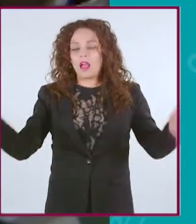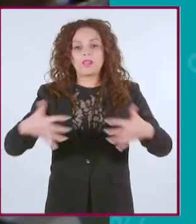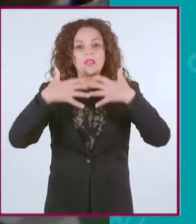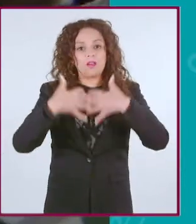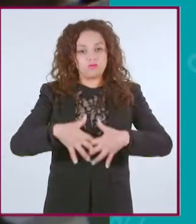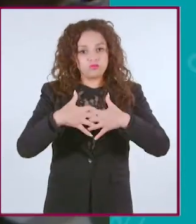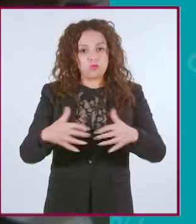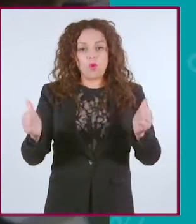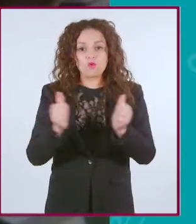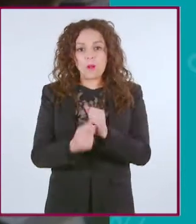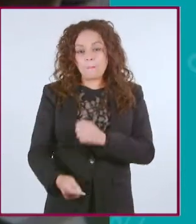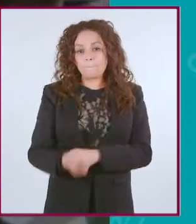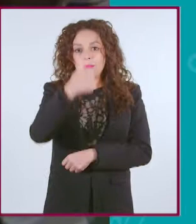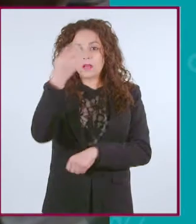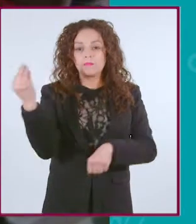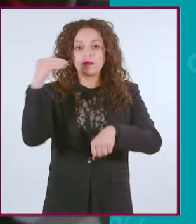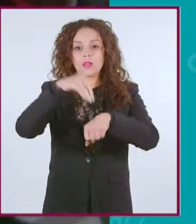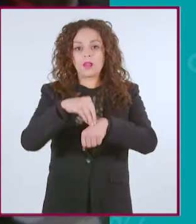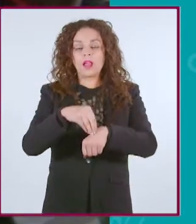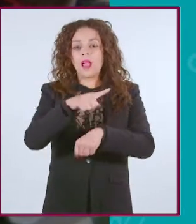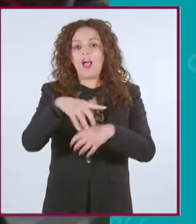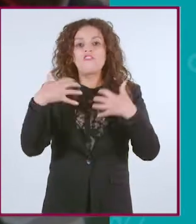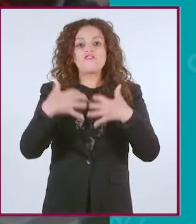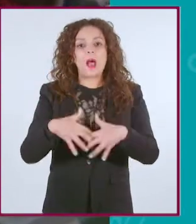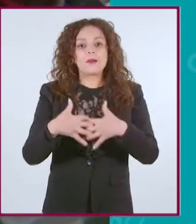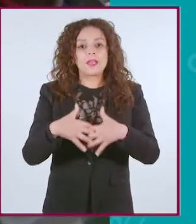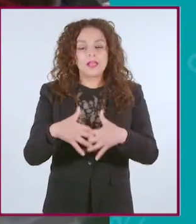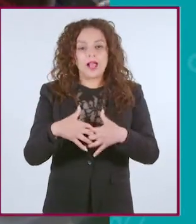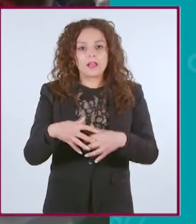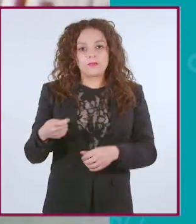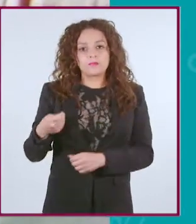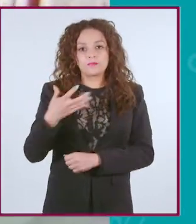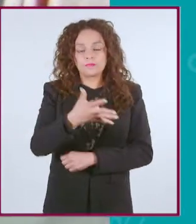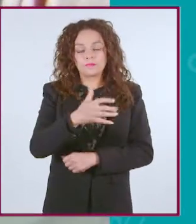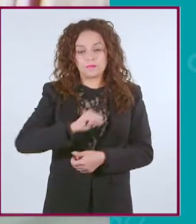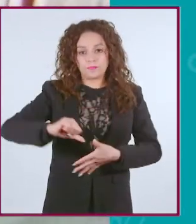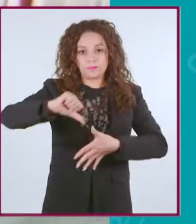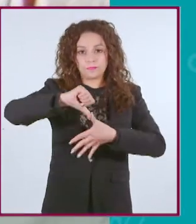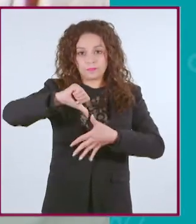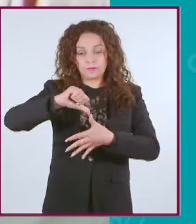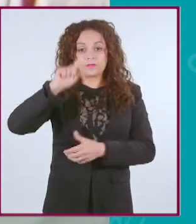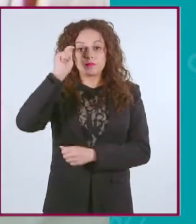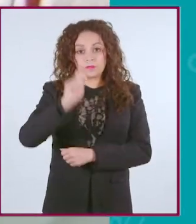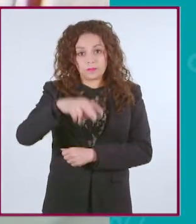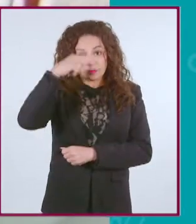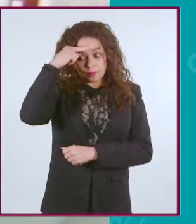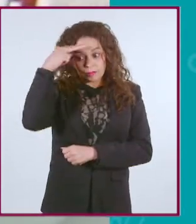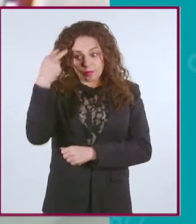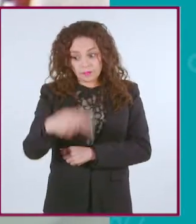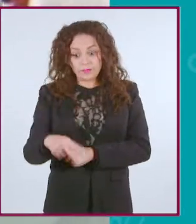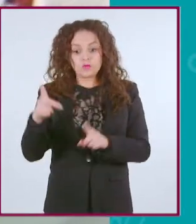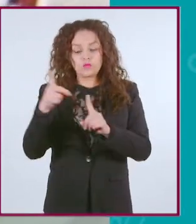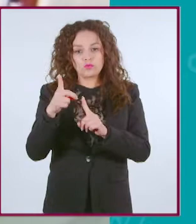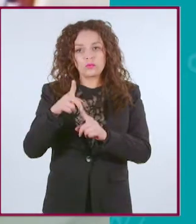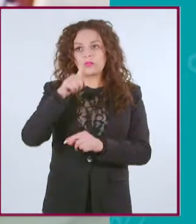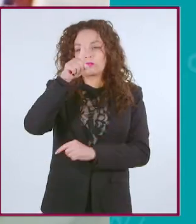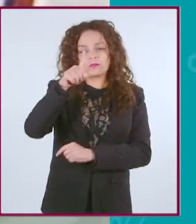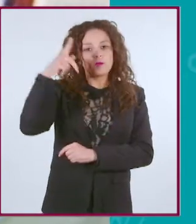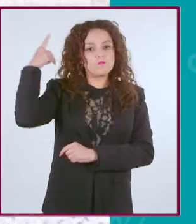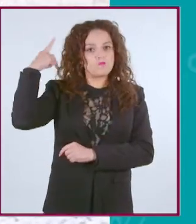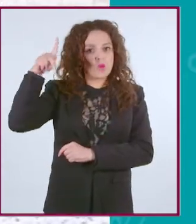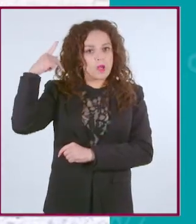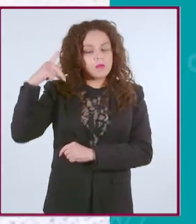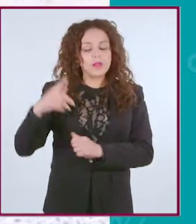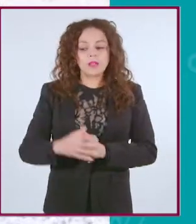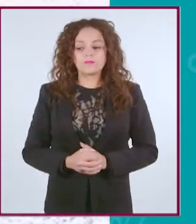instalación de la primera fábrica textil de Latinoamérica, llamada La Constancia Mexicana en la ciudad de Puebla. Las